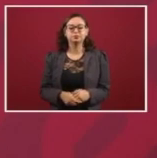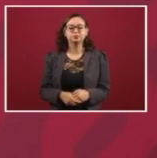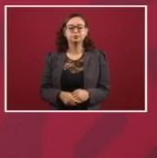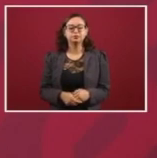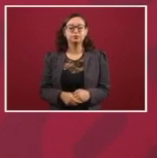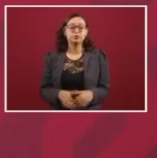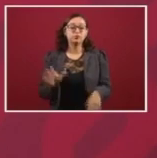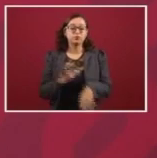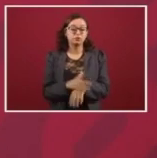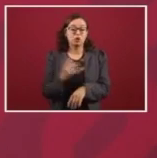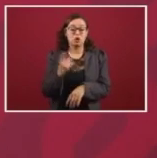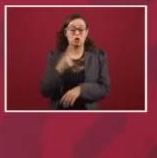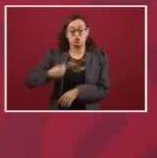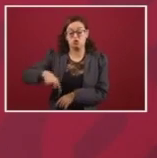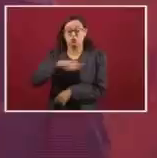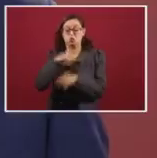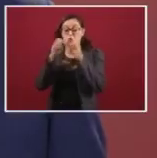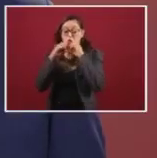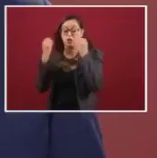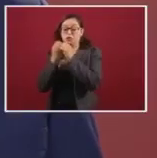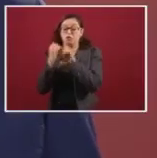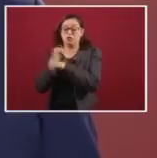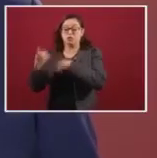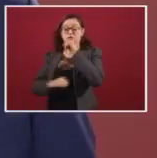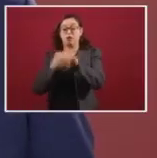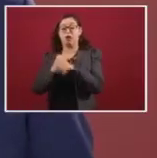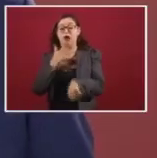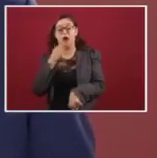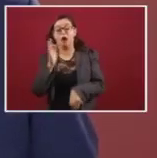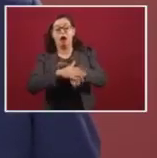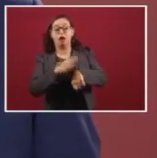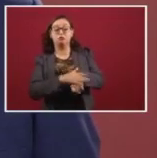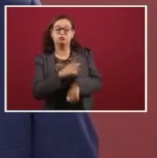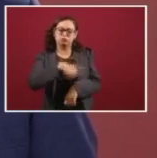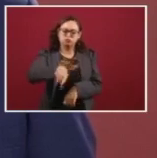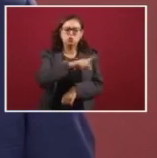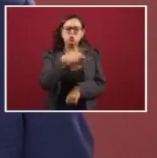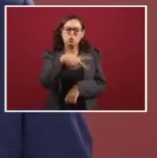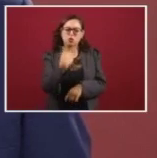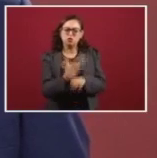dijimos que con la privatización iba a haber crecimiento